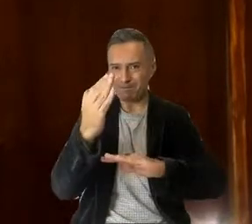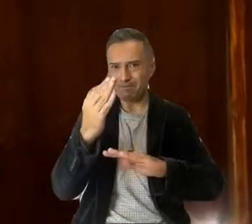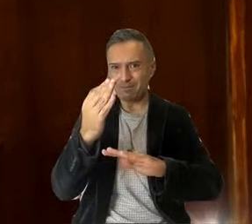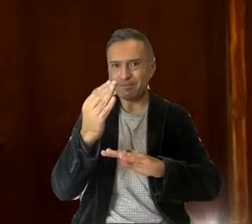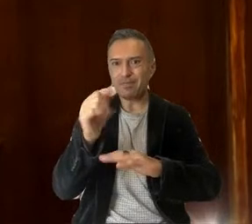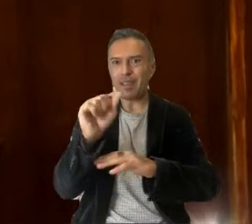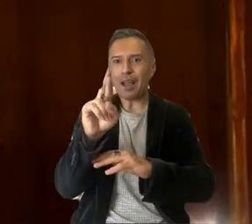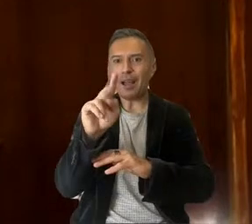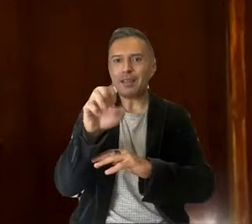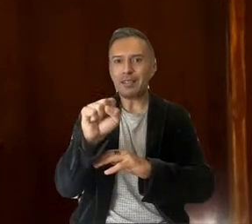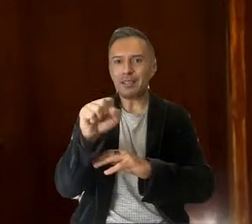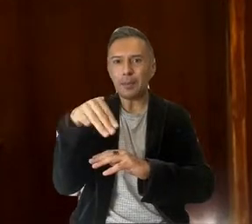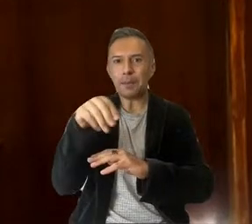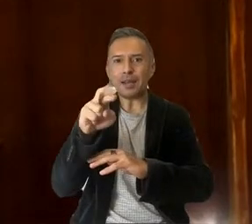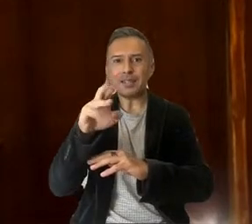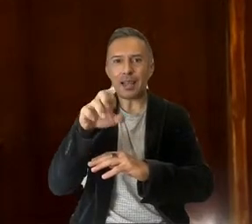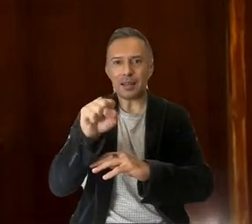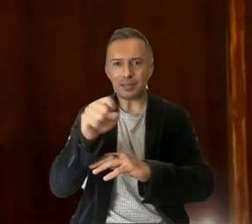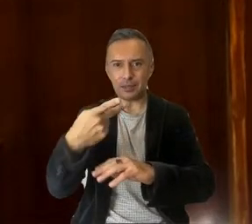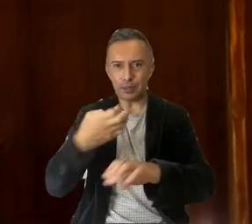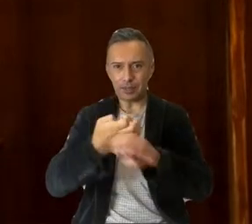Estado.